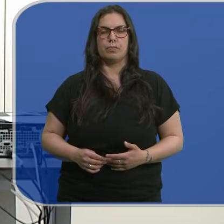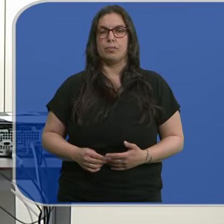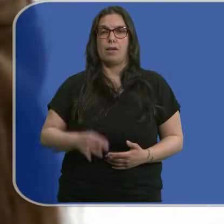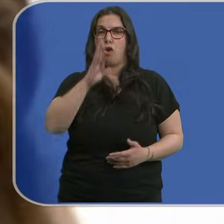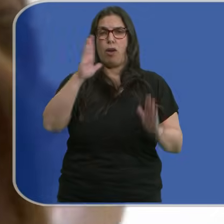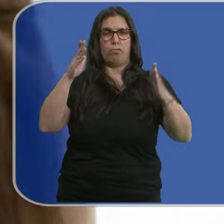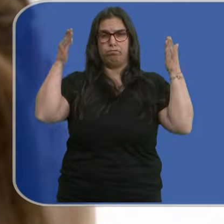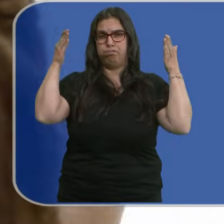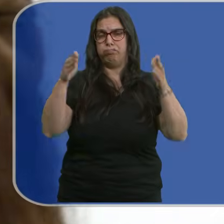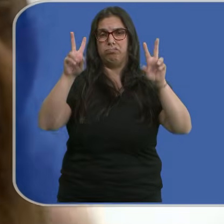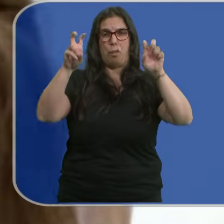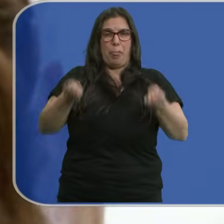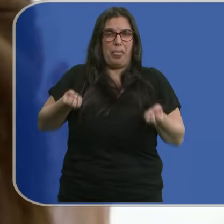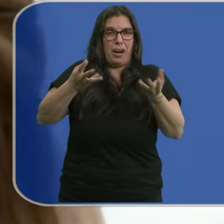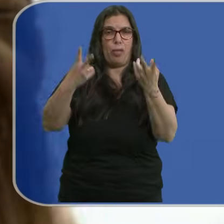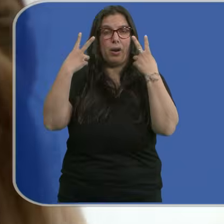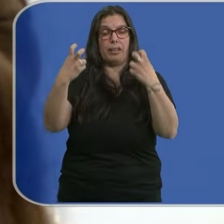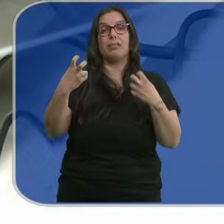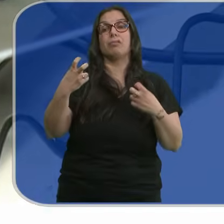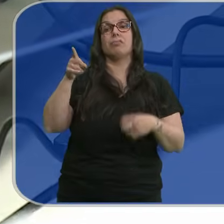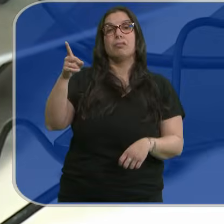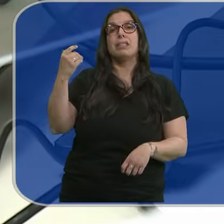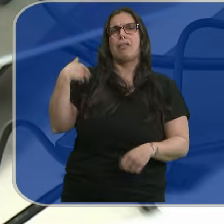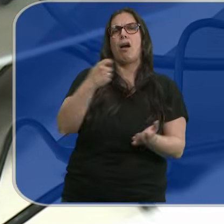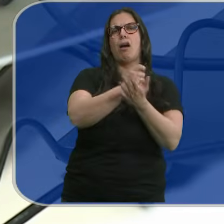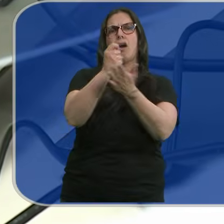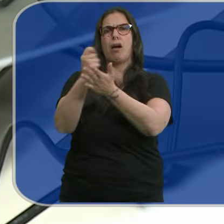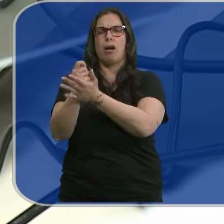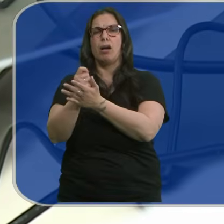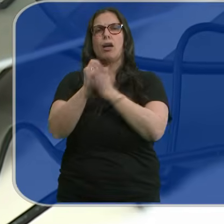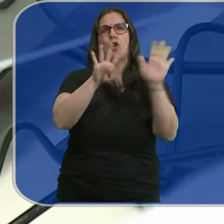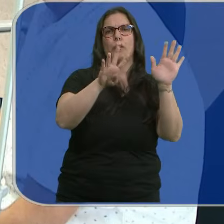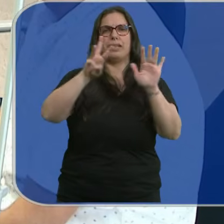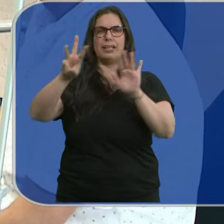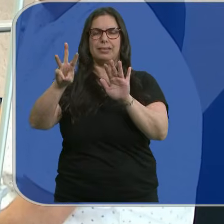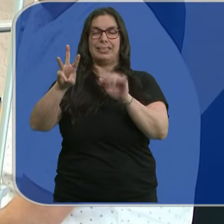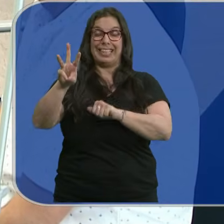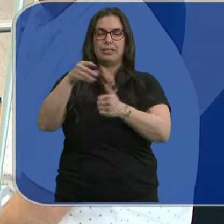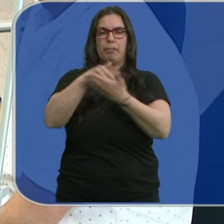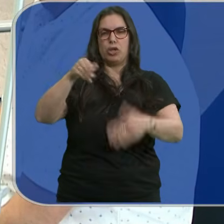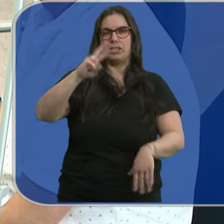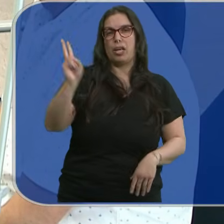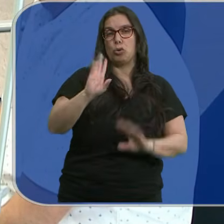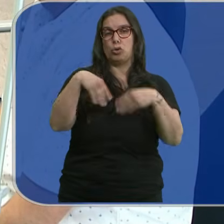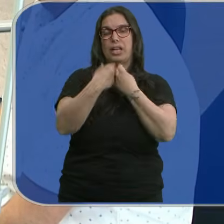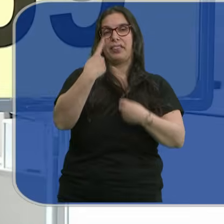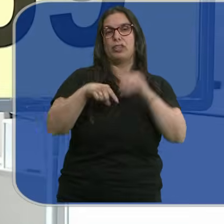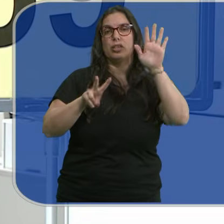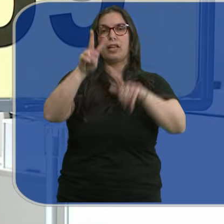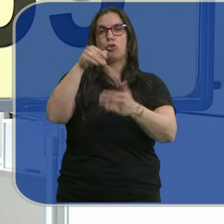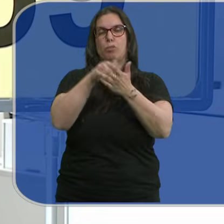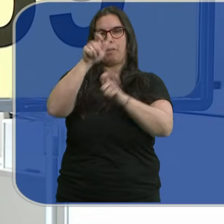Inmersos en plena campaña de la declaración de la renta, la agencia tributaria ya ha pagado un total de 93 millones de euros a unos